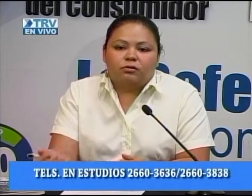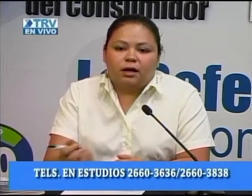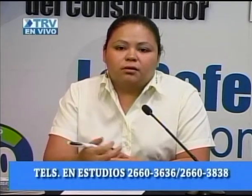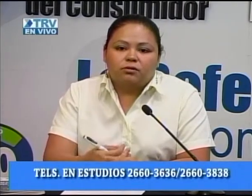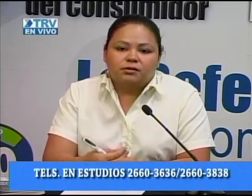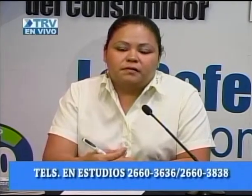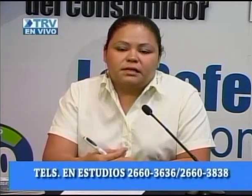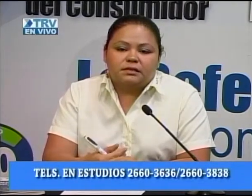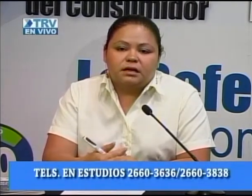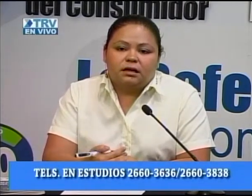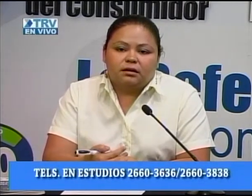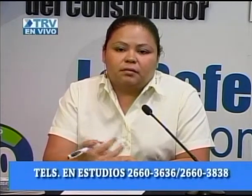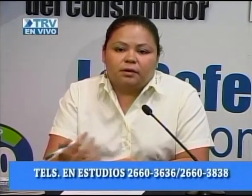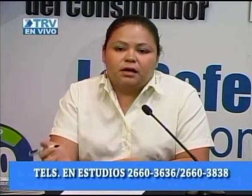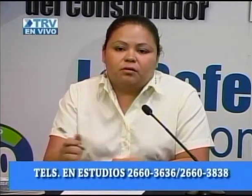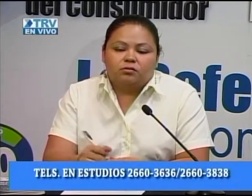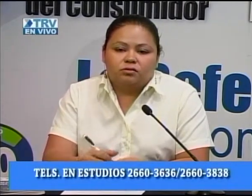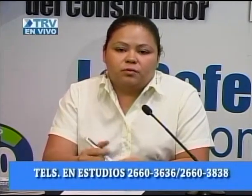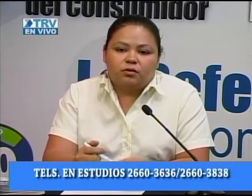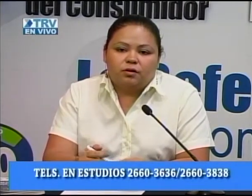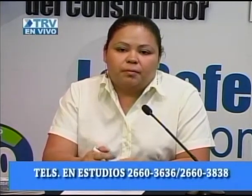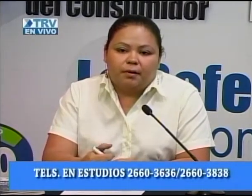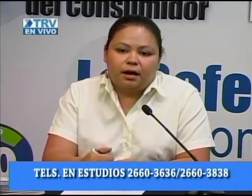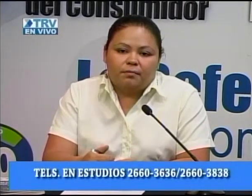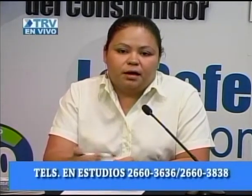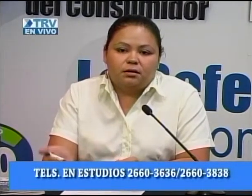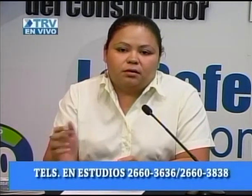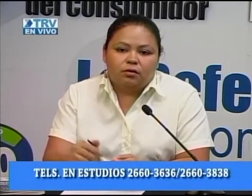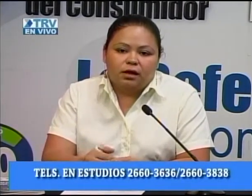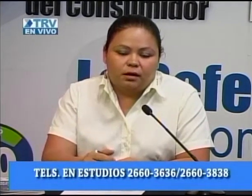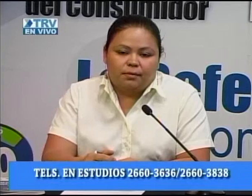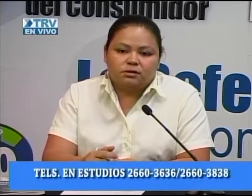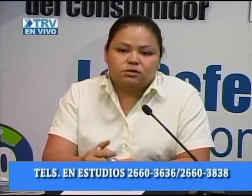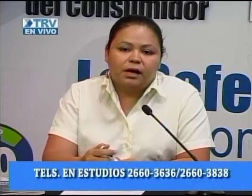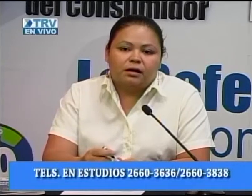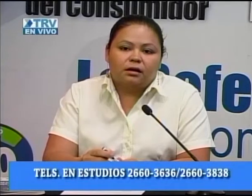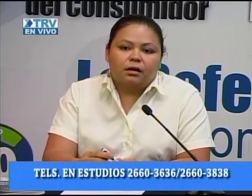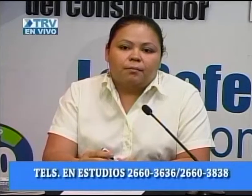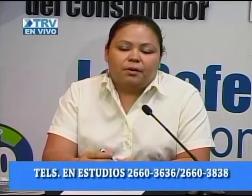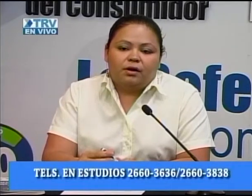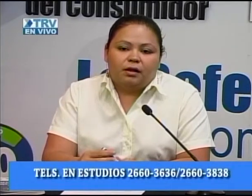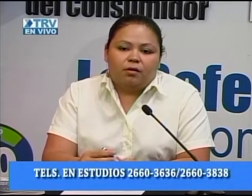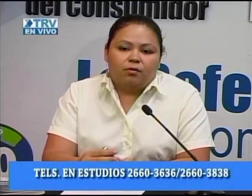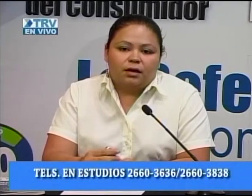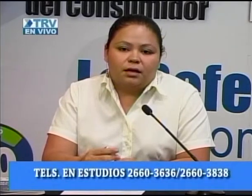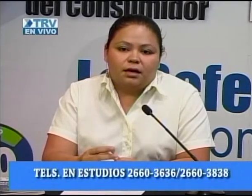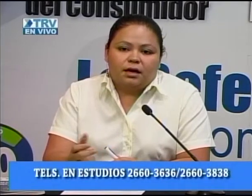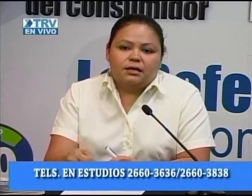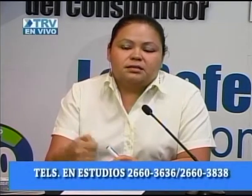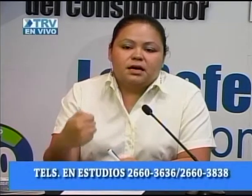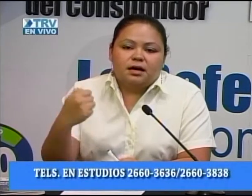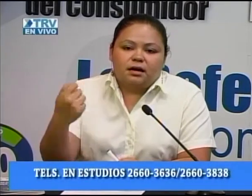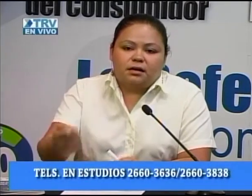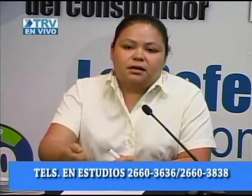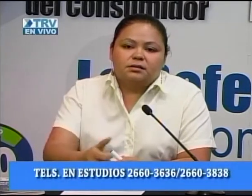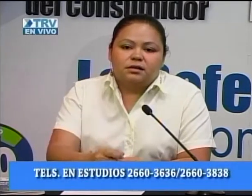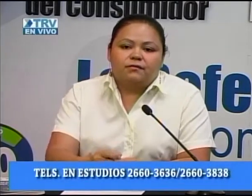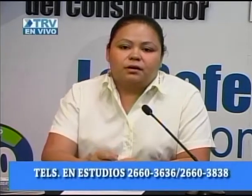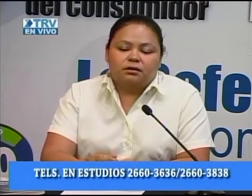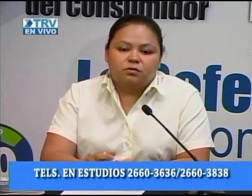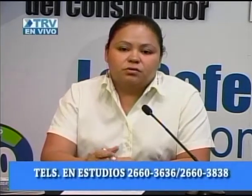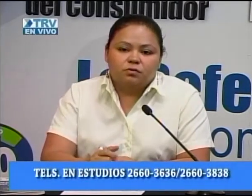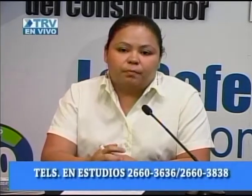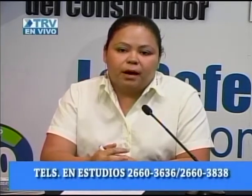el contrato establecía que tal vez el consumidor iba a pagar $20 mensuales, pero a la hora de que él llega a querer